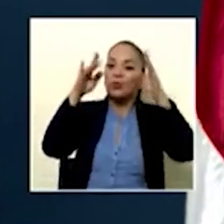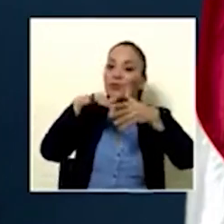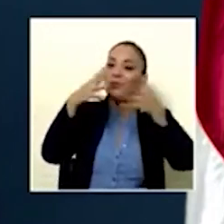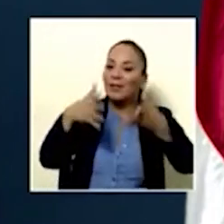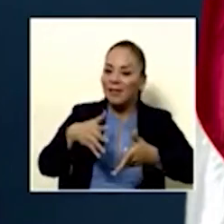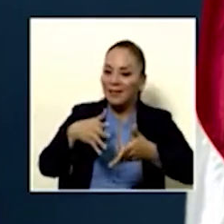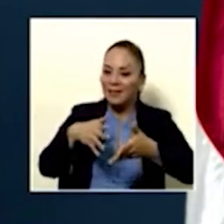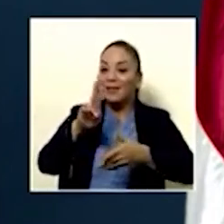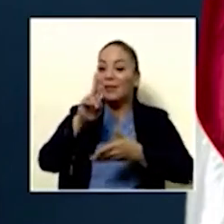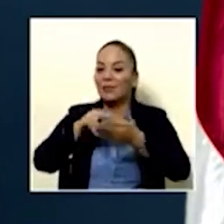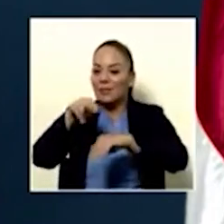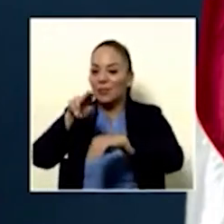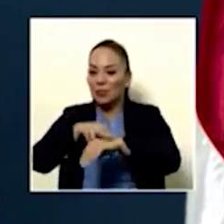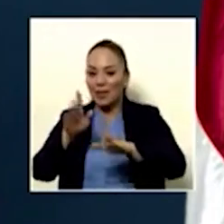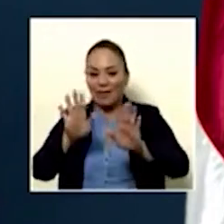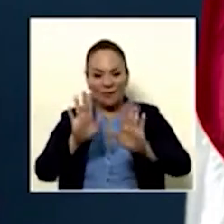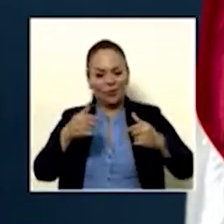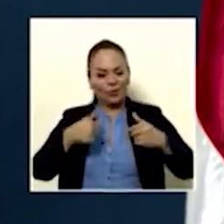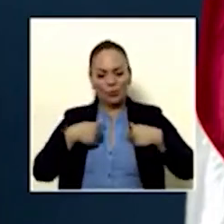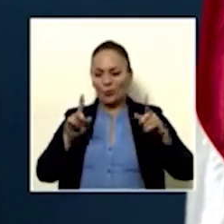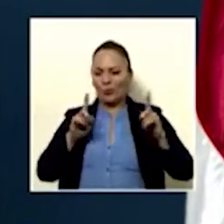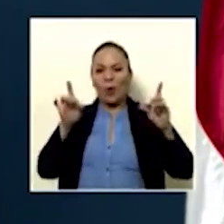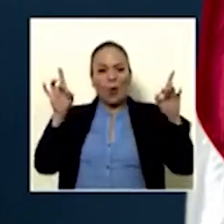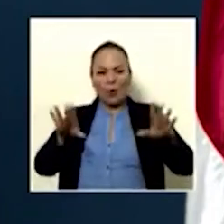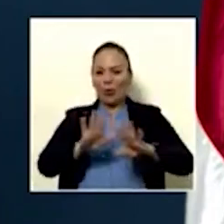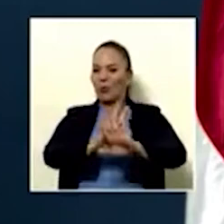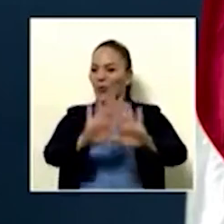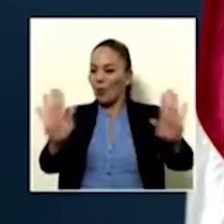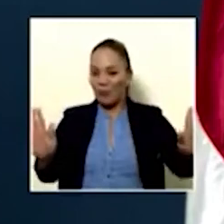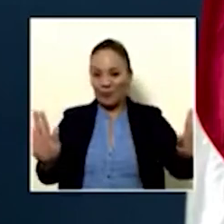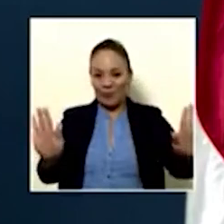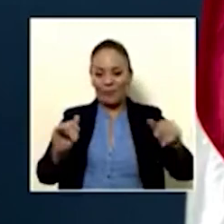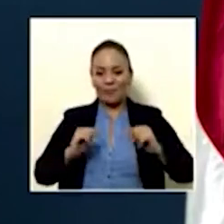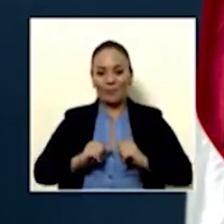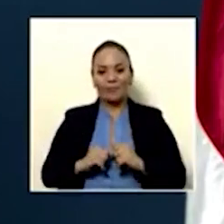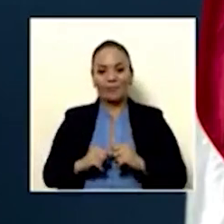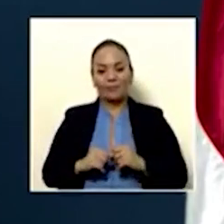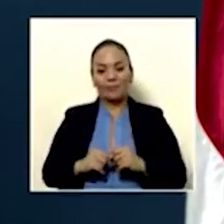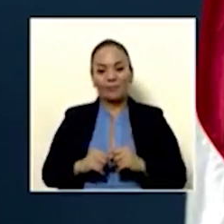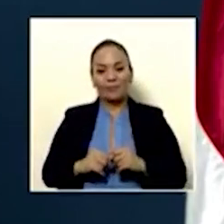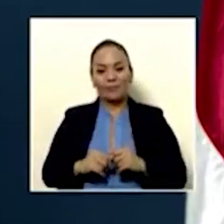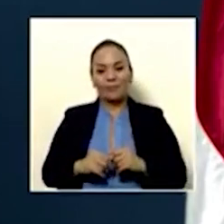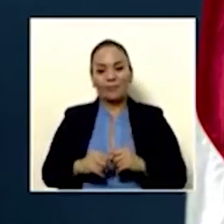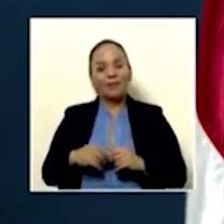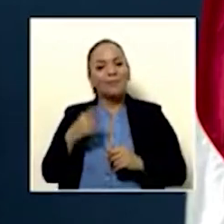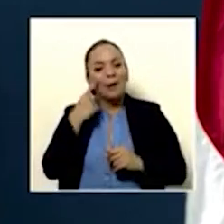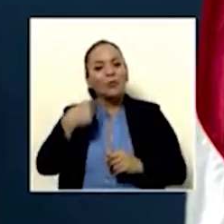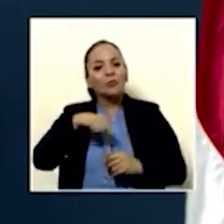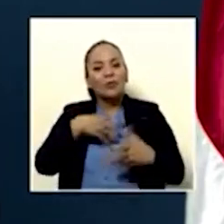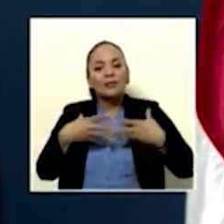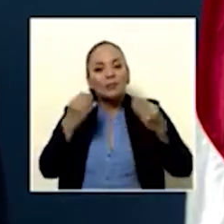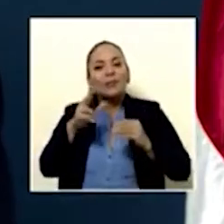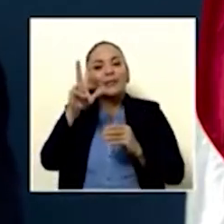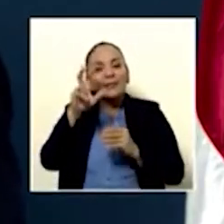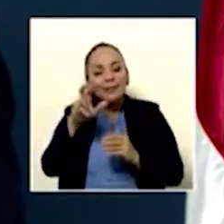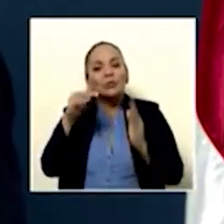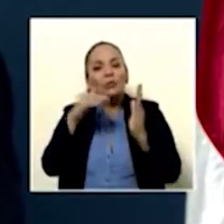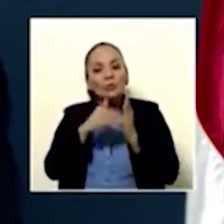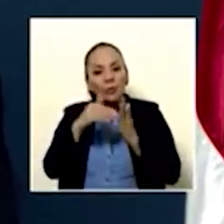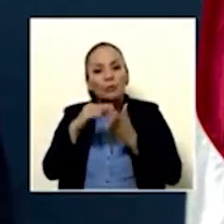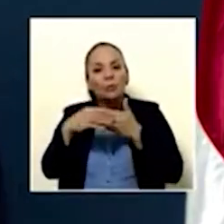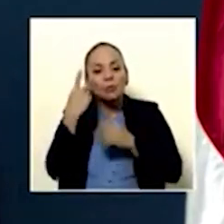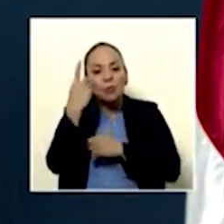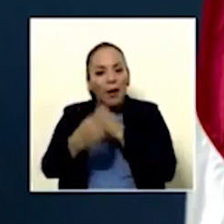nada que ver con eso de estamos gastando 300 millones de dólares al año en atender